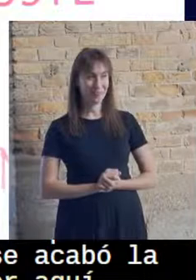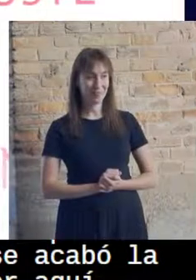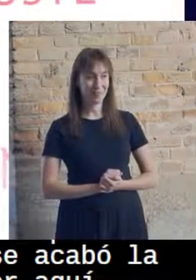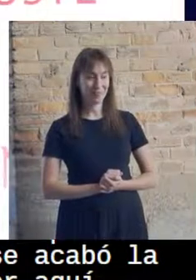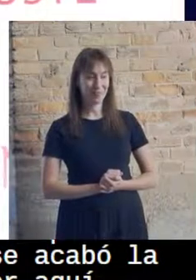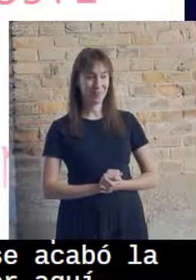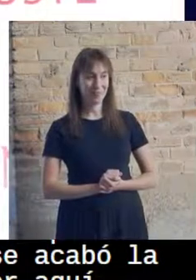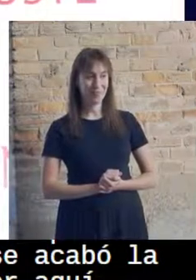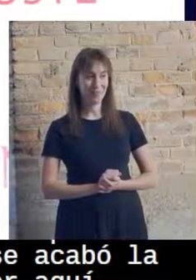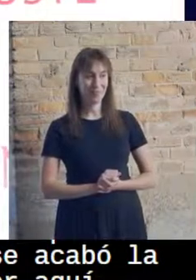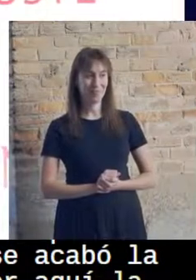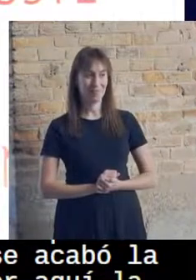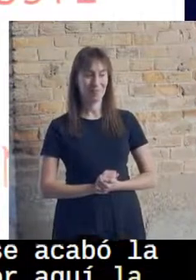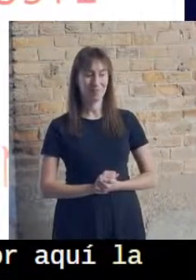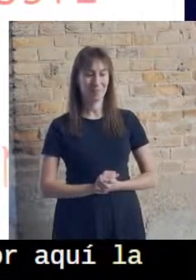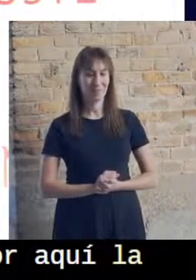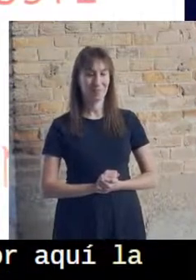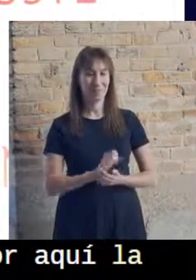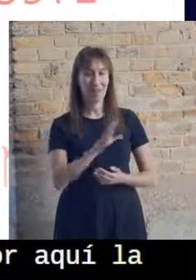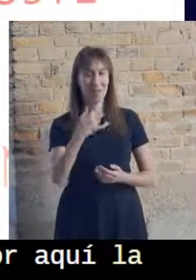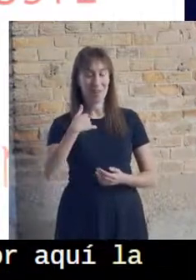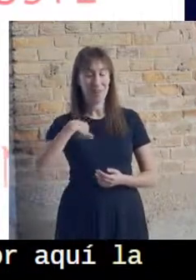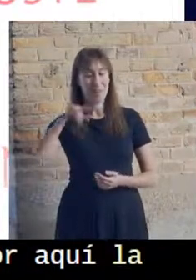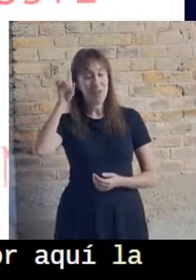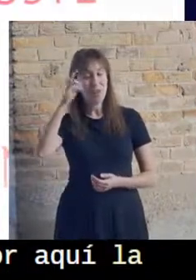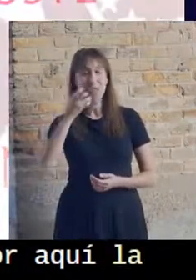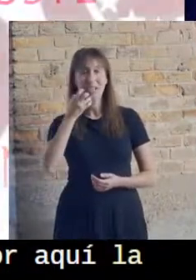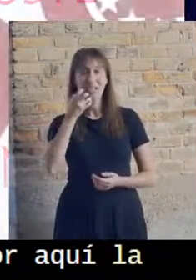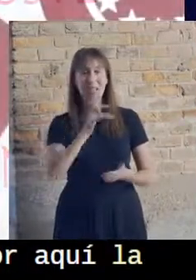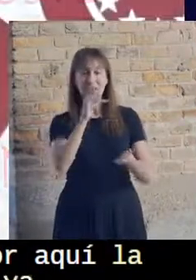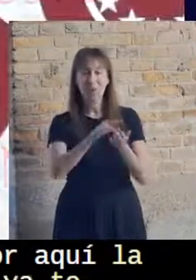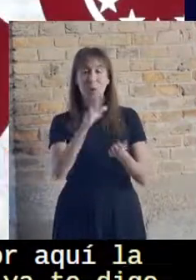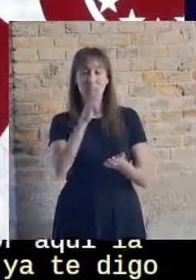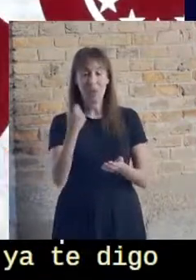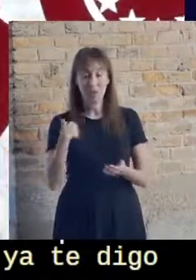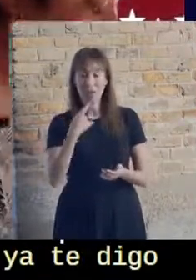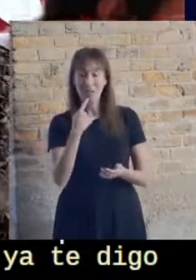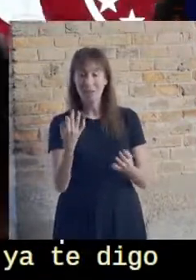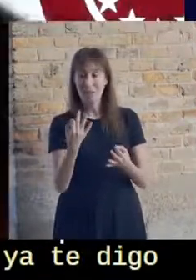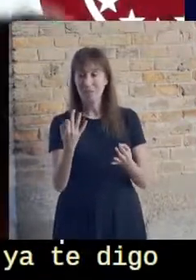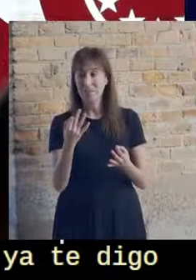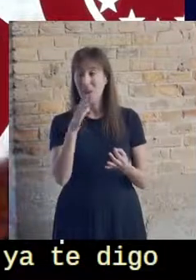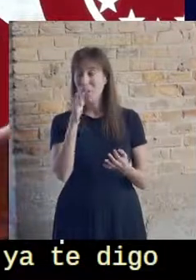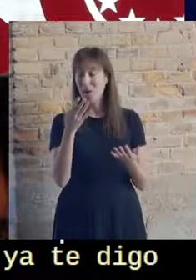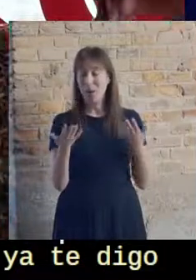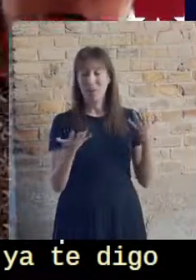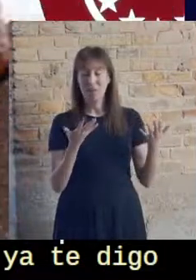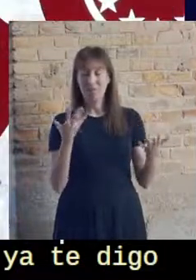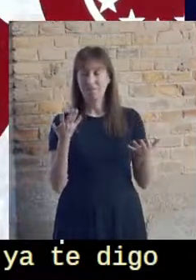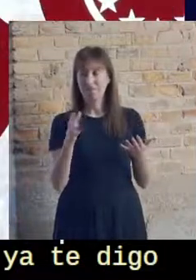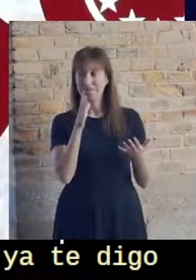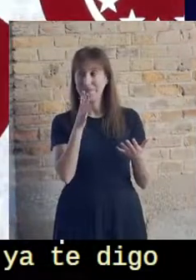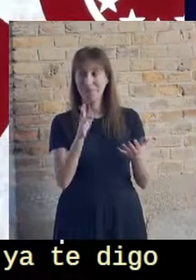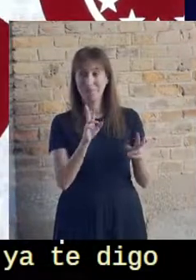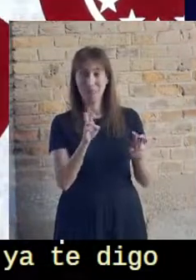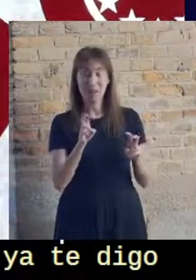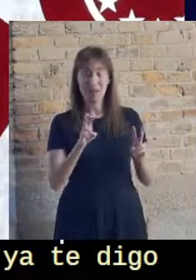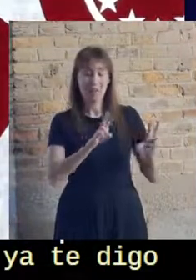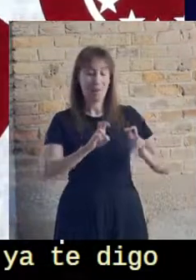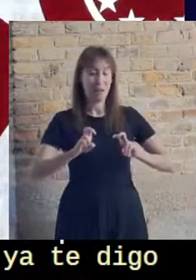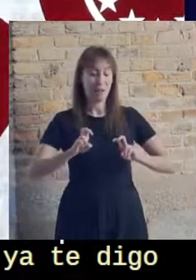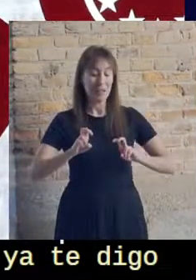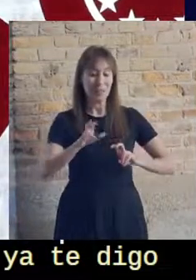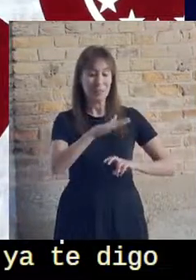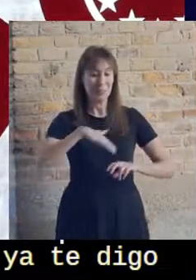aquí la verdad es que no lo sé nunca nos han tocado porque ya te digo nos movemos ahora Ahora nos movemos en